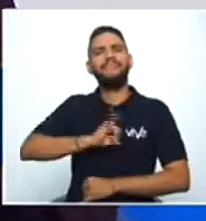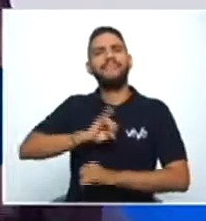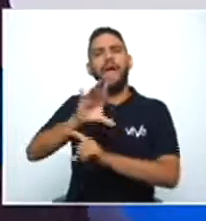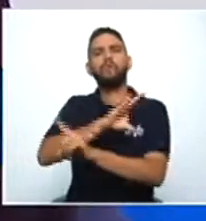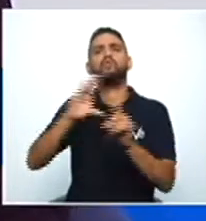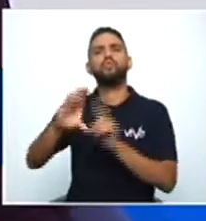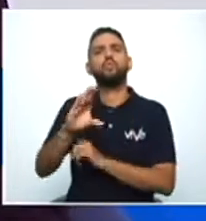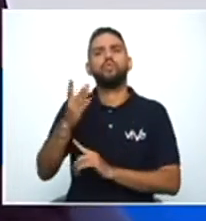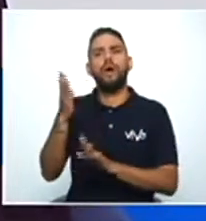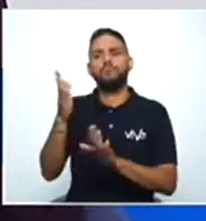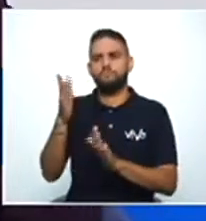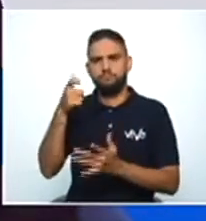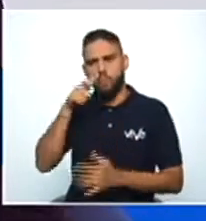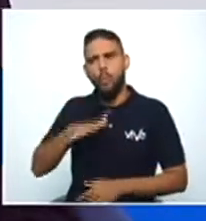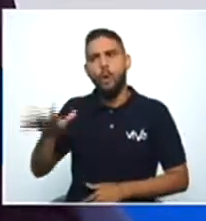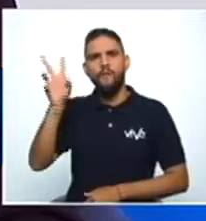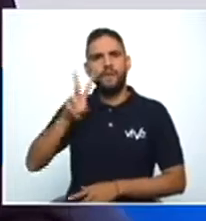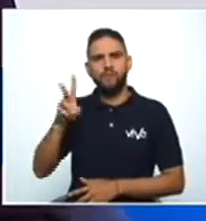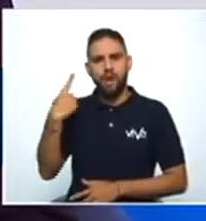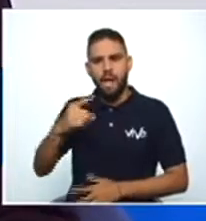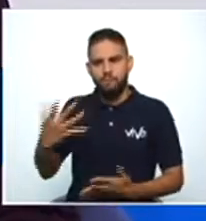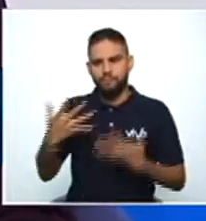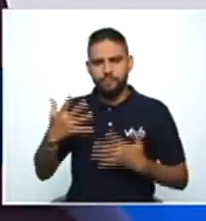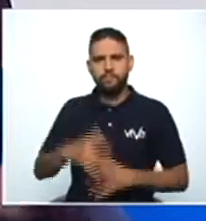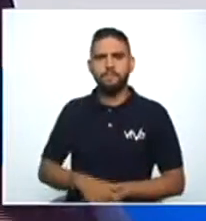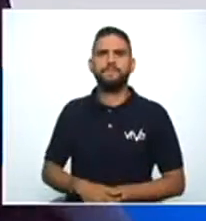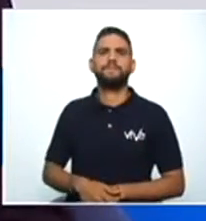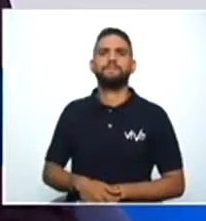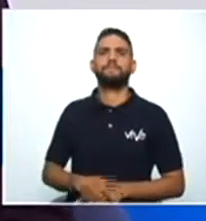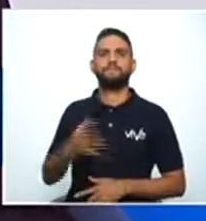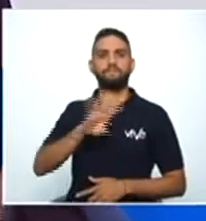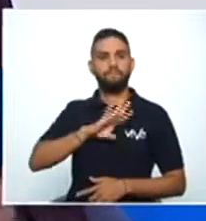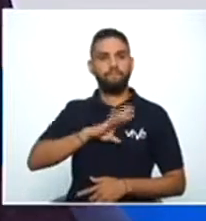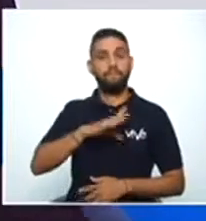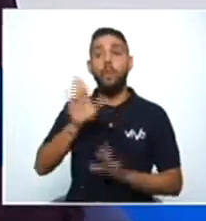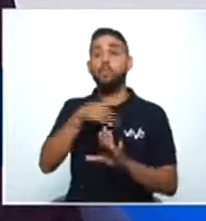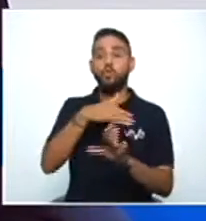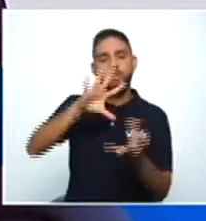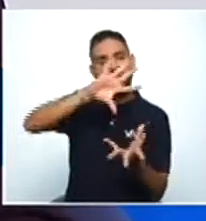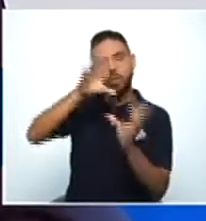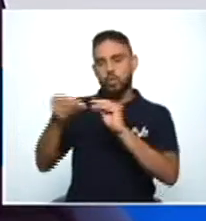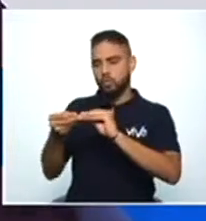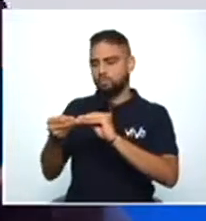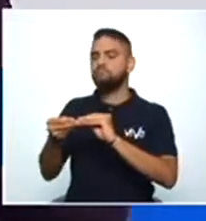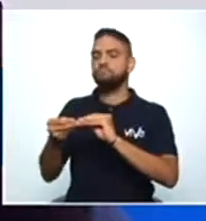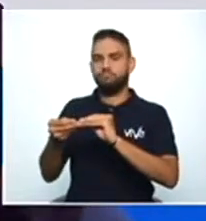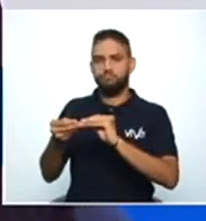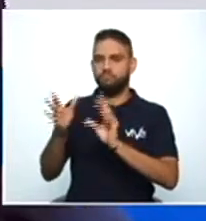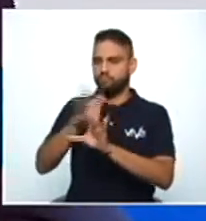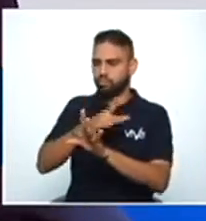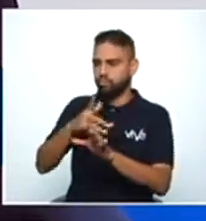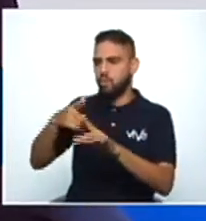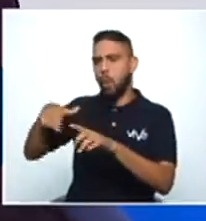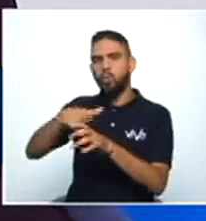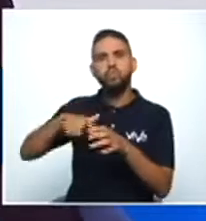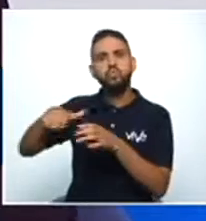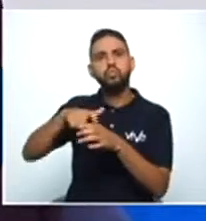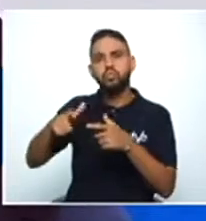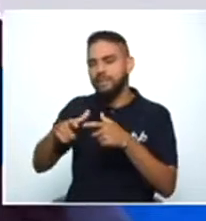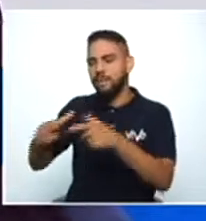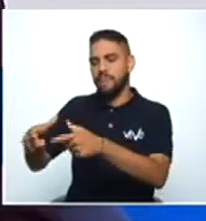mediante lo que es la edición tradición producción de obras discográfica en formato disco compacto o también otro formato que se